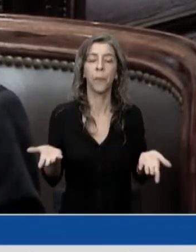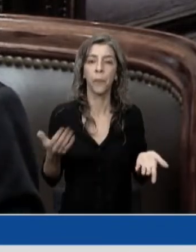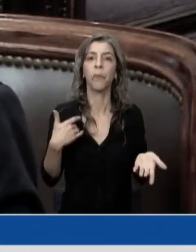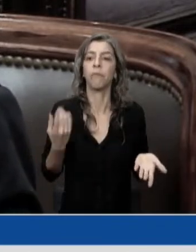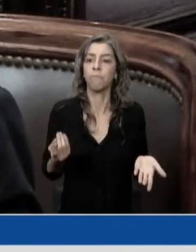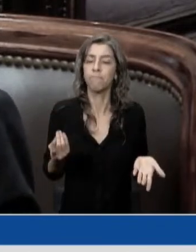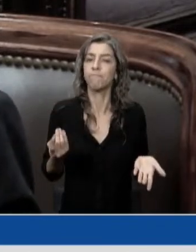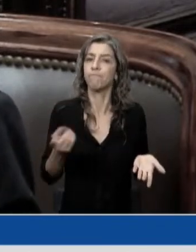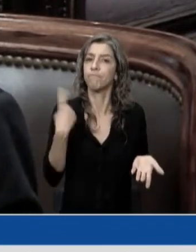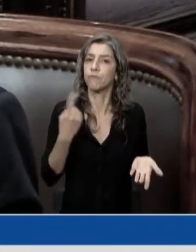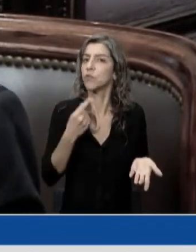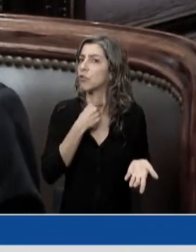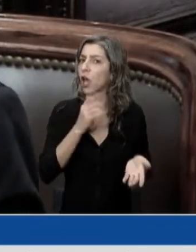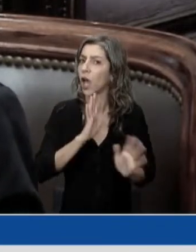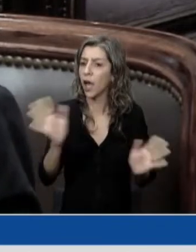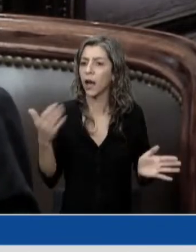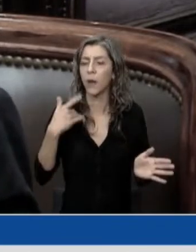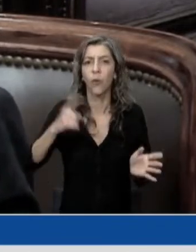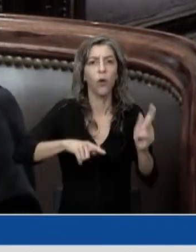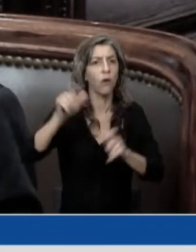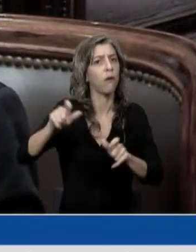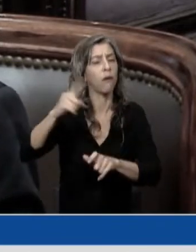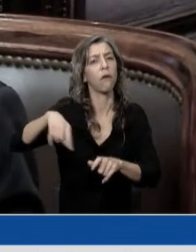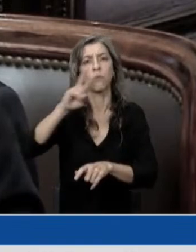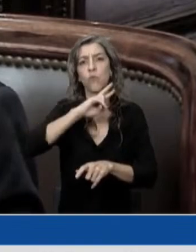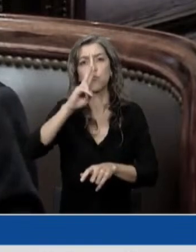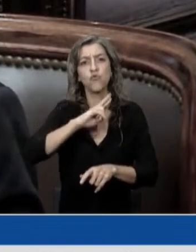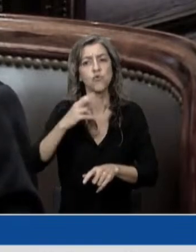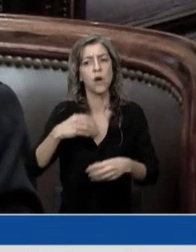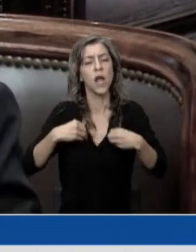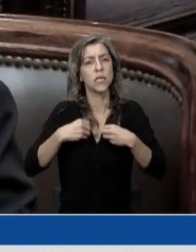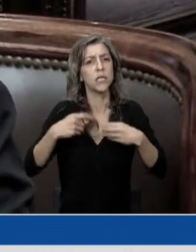usuarias, libres de violencia y libres de desigualdades.